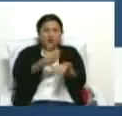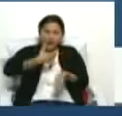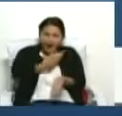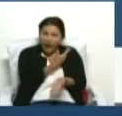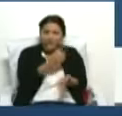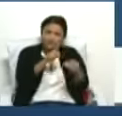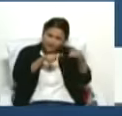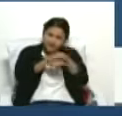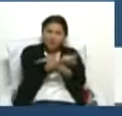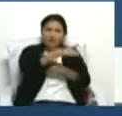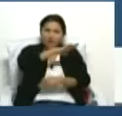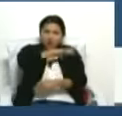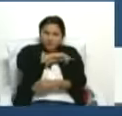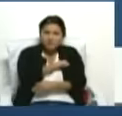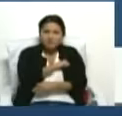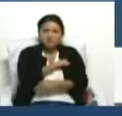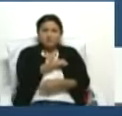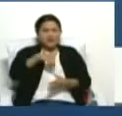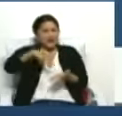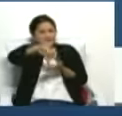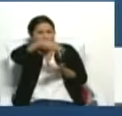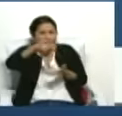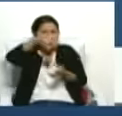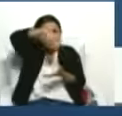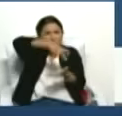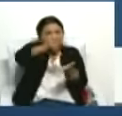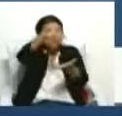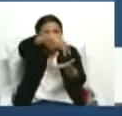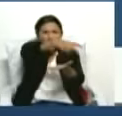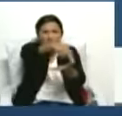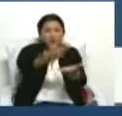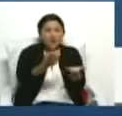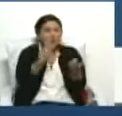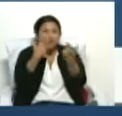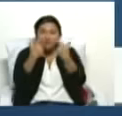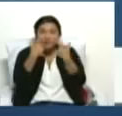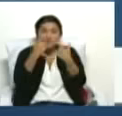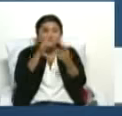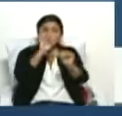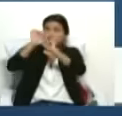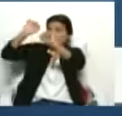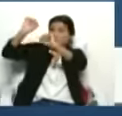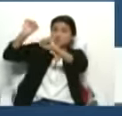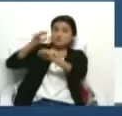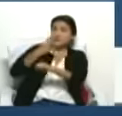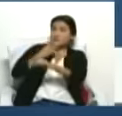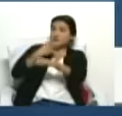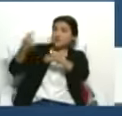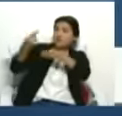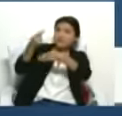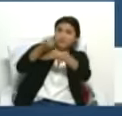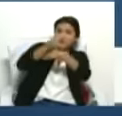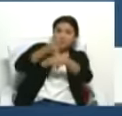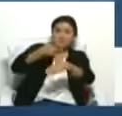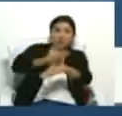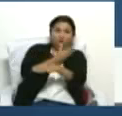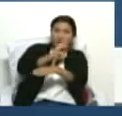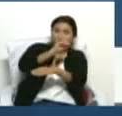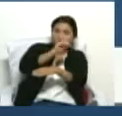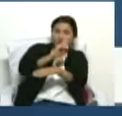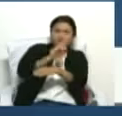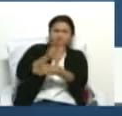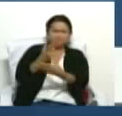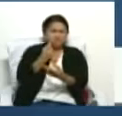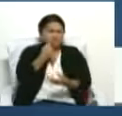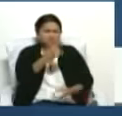adentro. Caminando esos escombros y evitando que se ocurran las masacres. No las he visto. Como tampoco